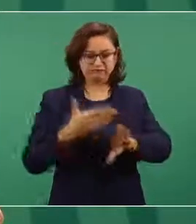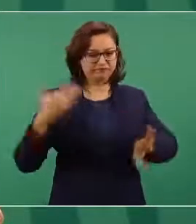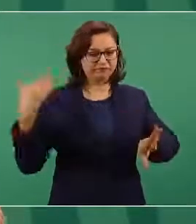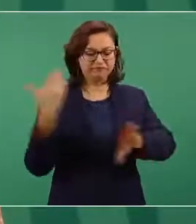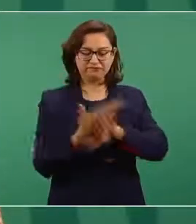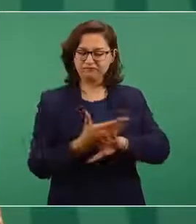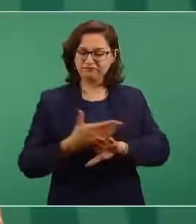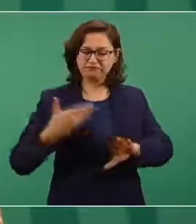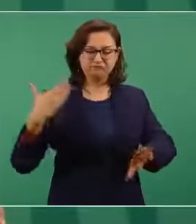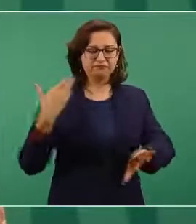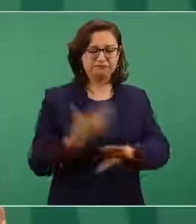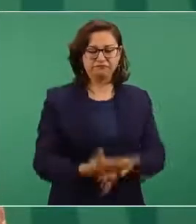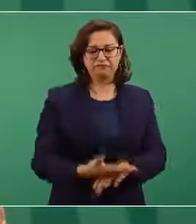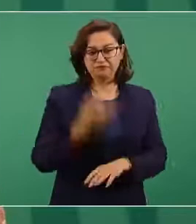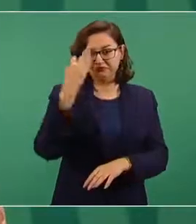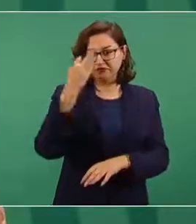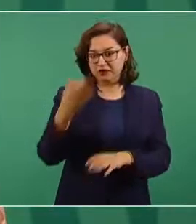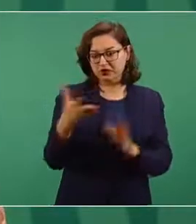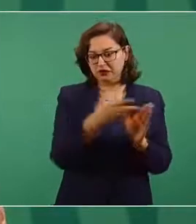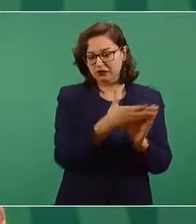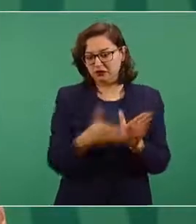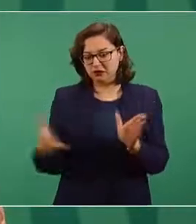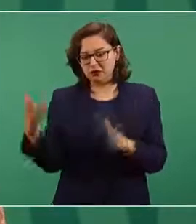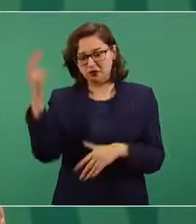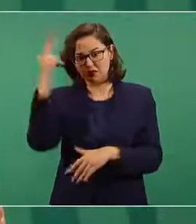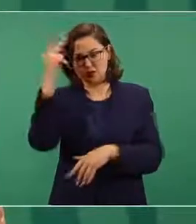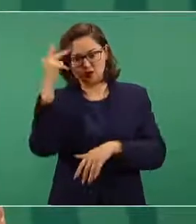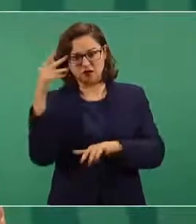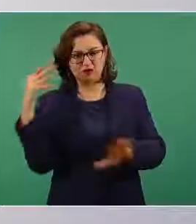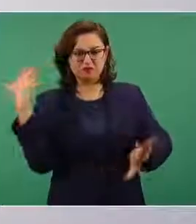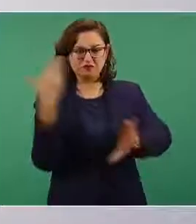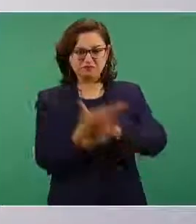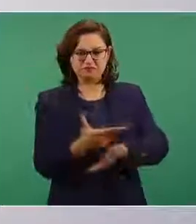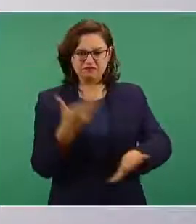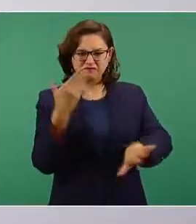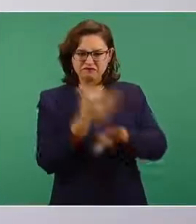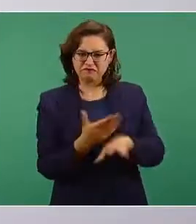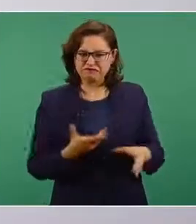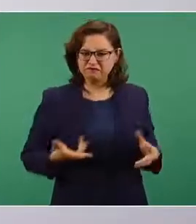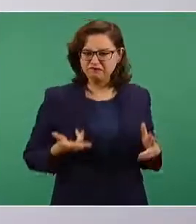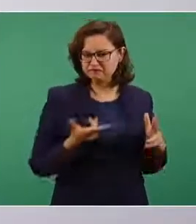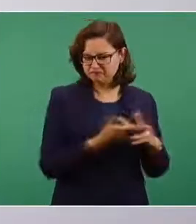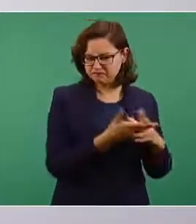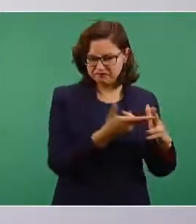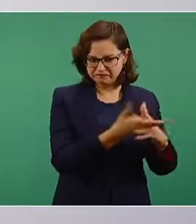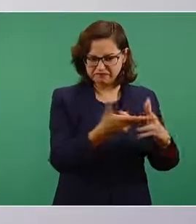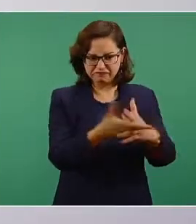Durante la dictadura de Porfirio Díaz se les exterminó.